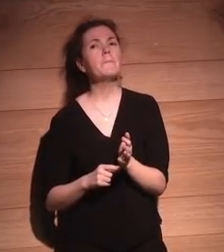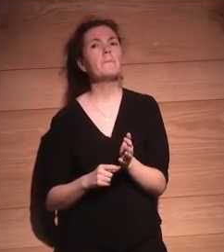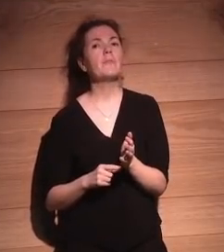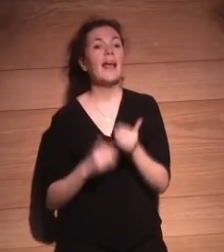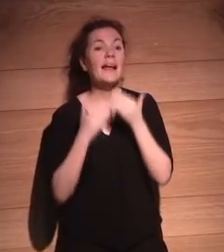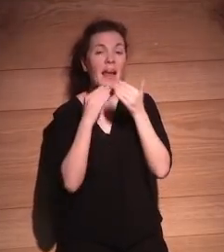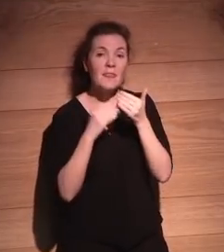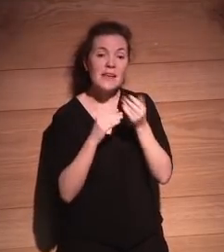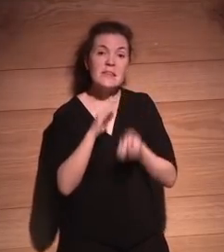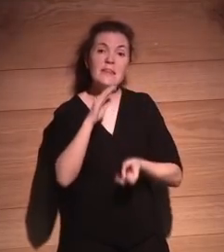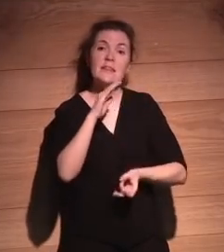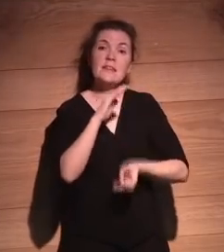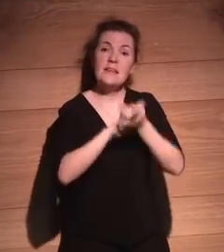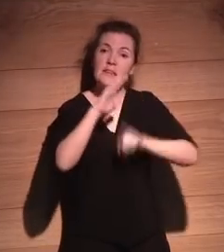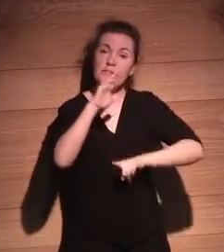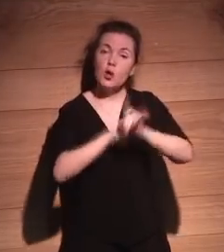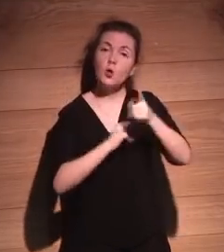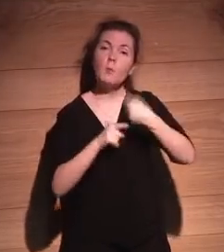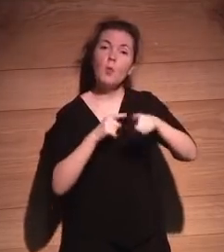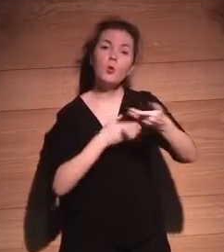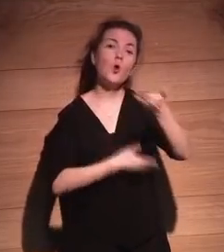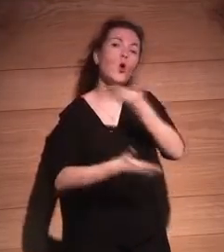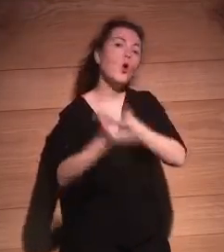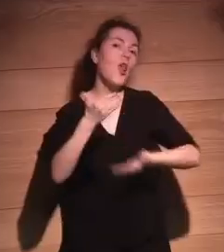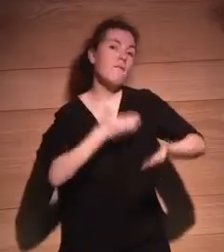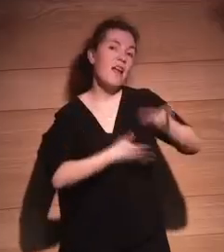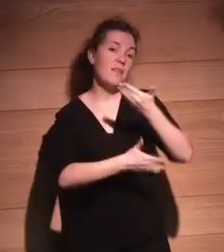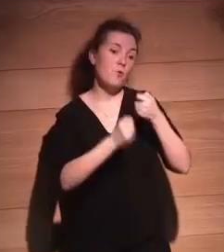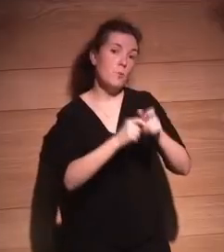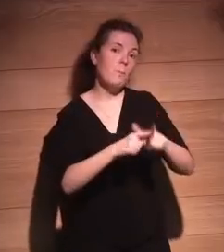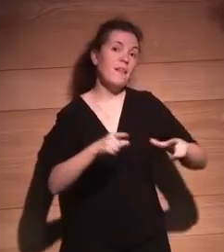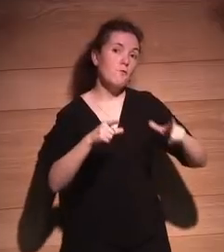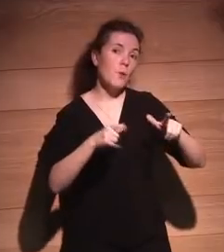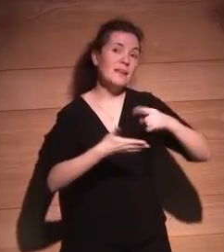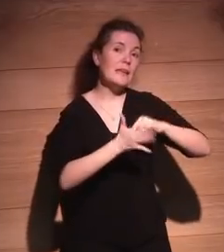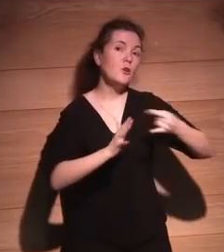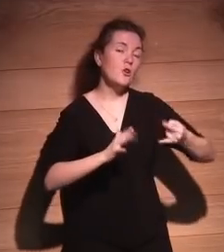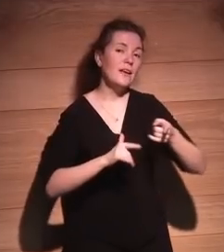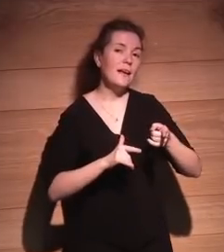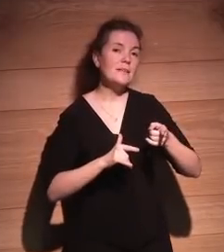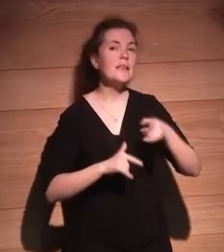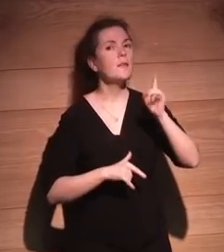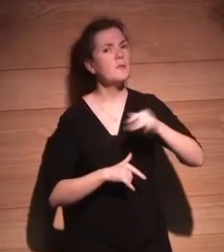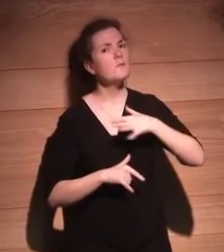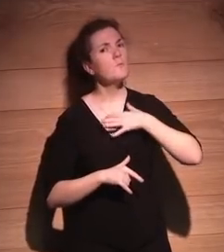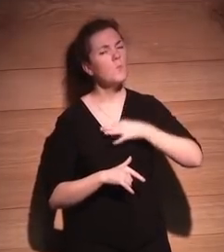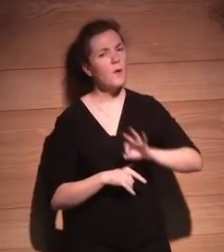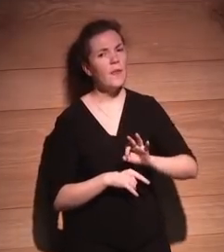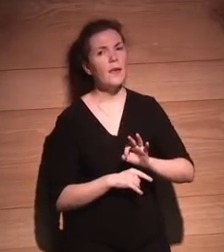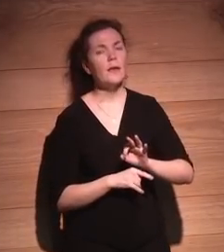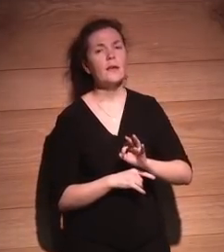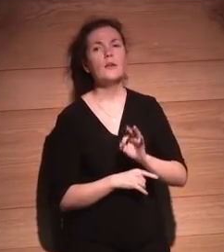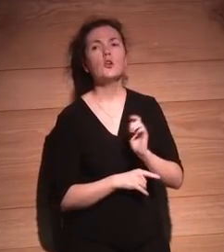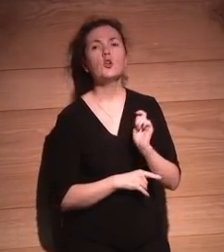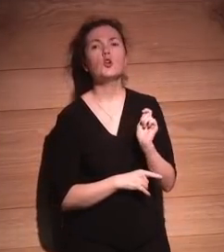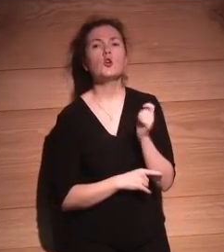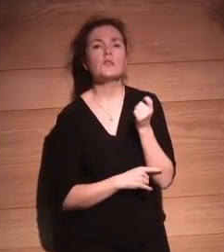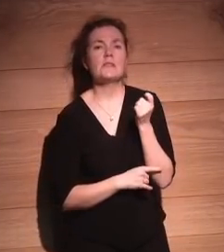fruto del desarrollo de un producto colaborativo con estas plataformas tecnológicas también se puede llegar